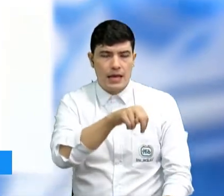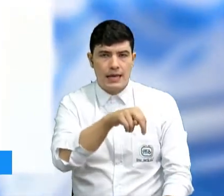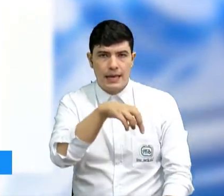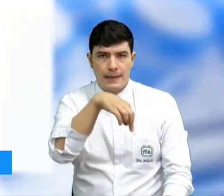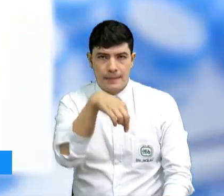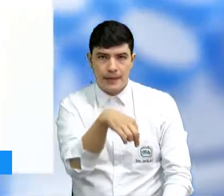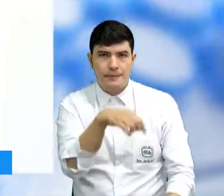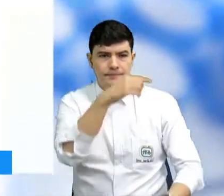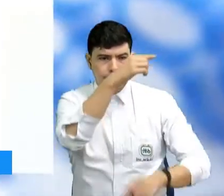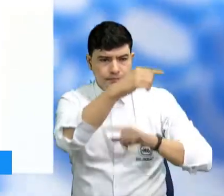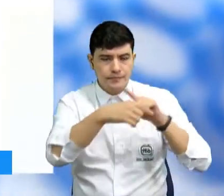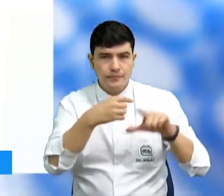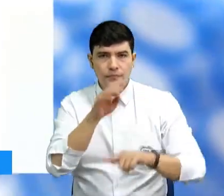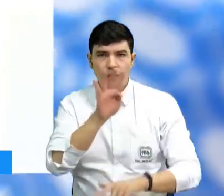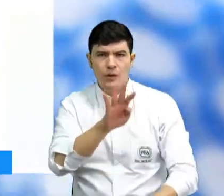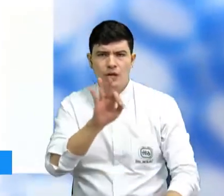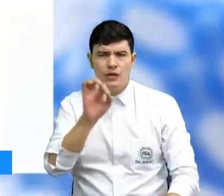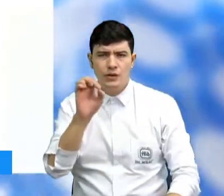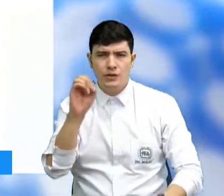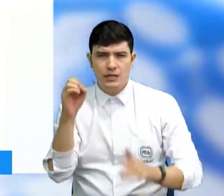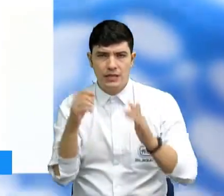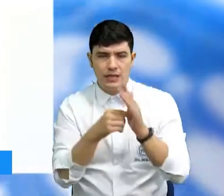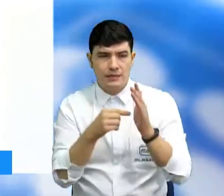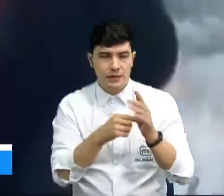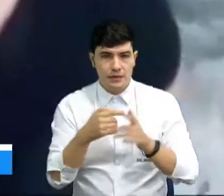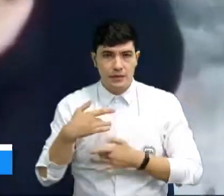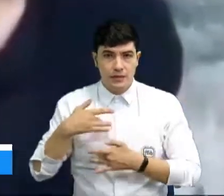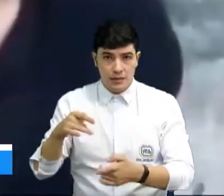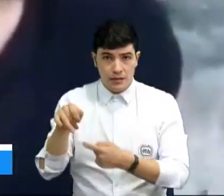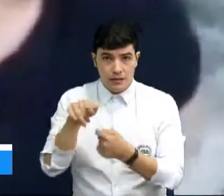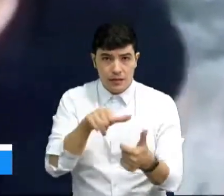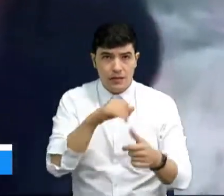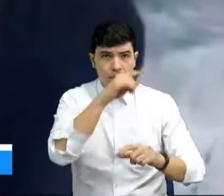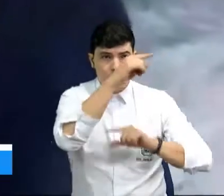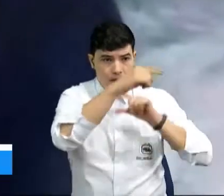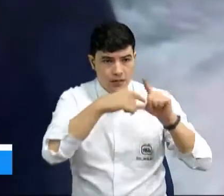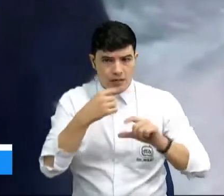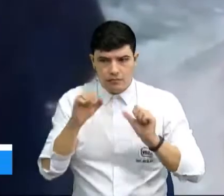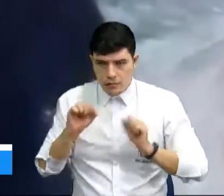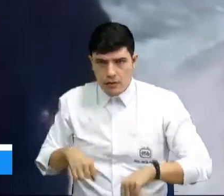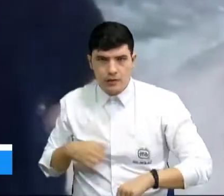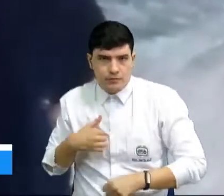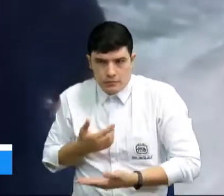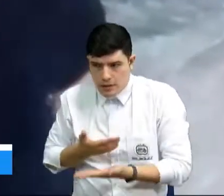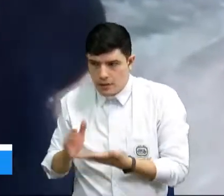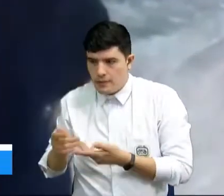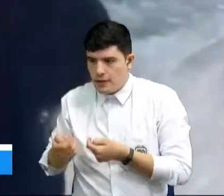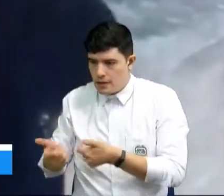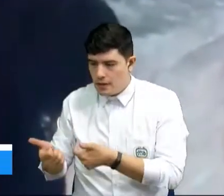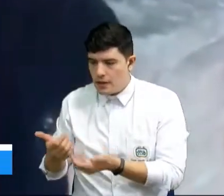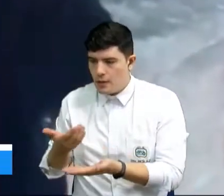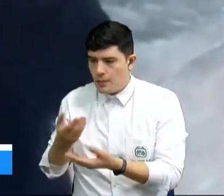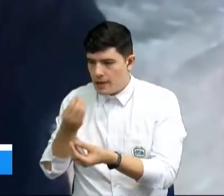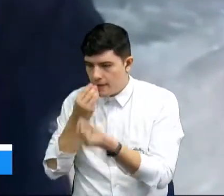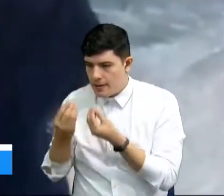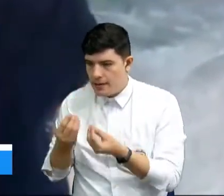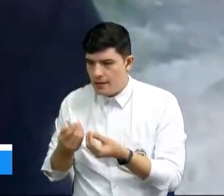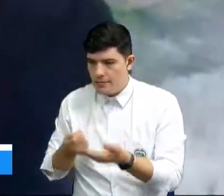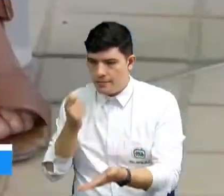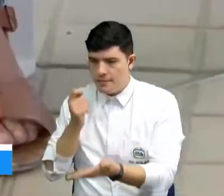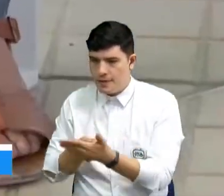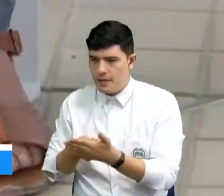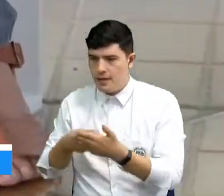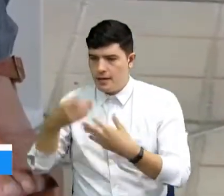consigne 480 mil pesos de ingreso solidario. Para la comida, para pagar servicios, para muchas cosas que hay, muchas